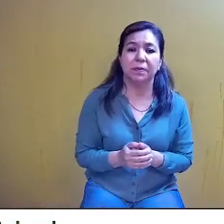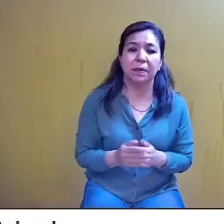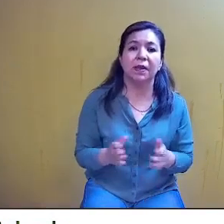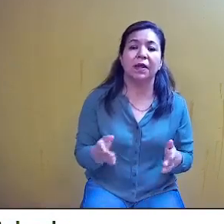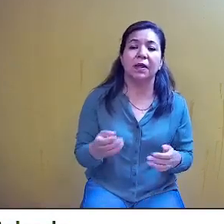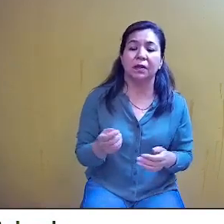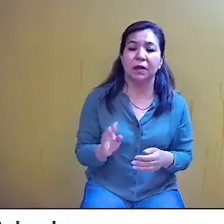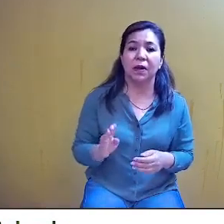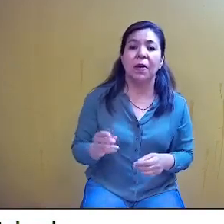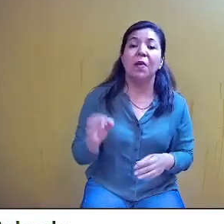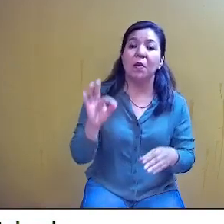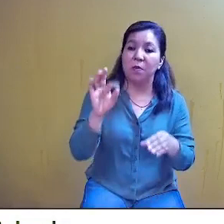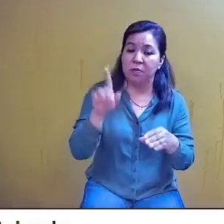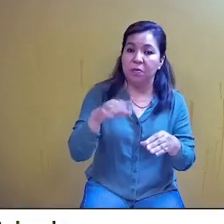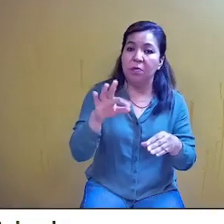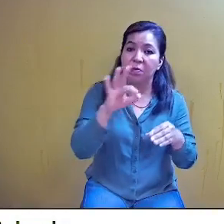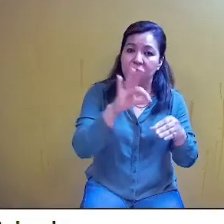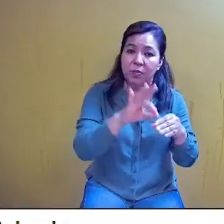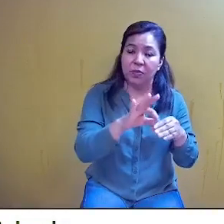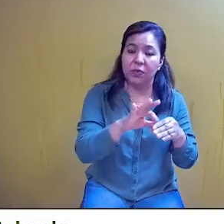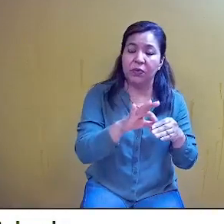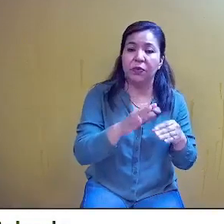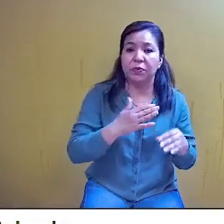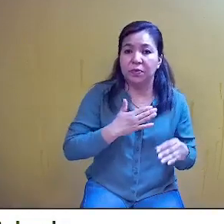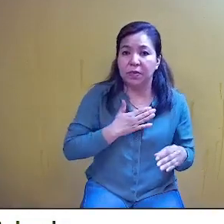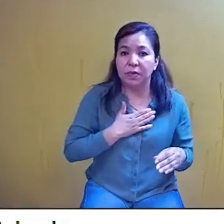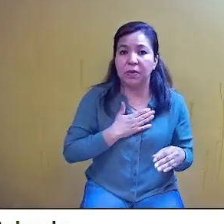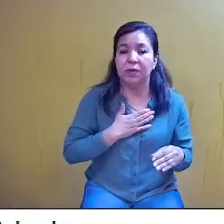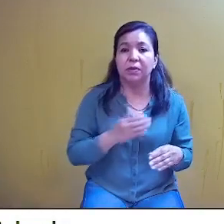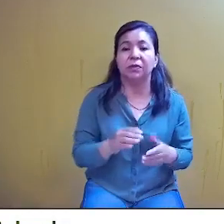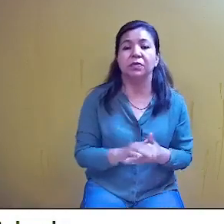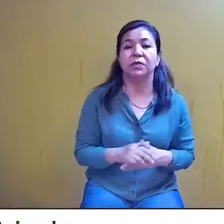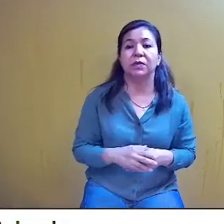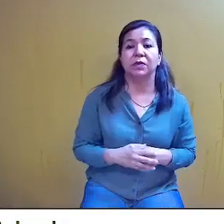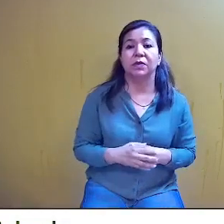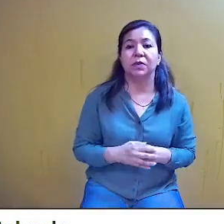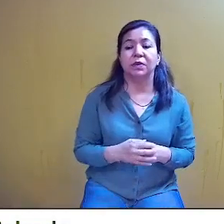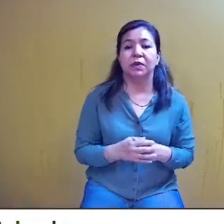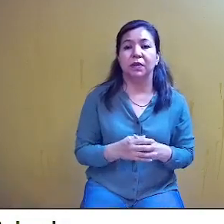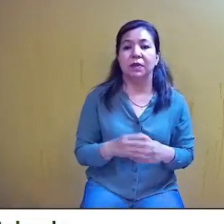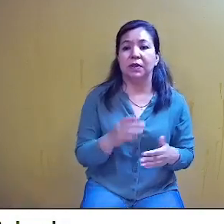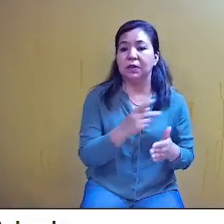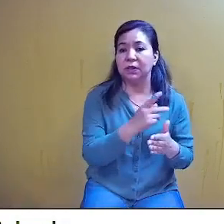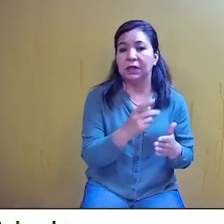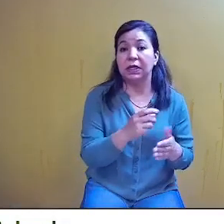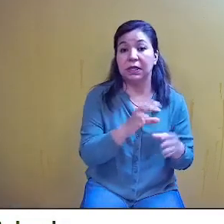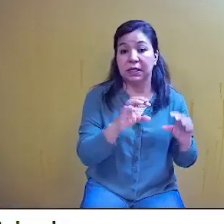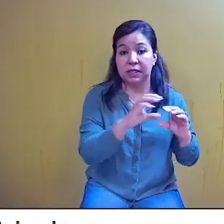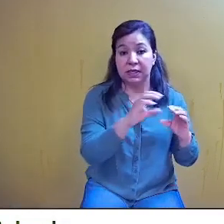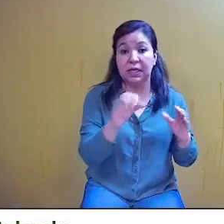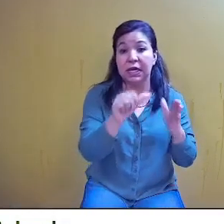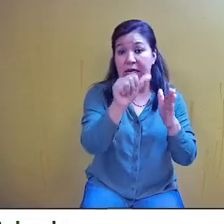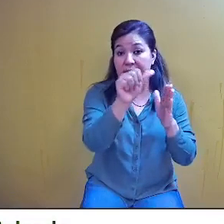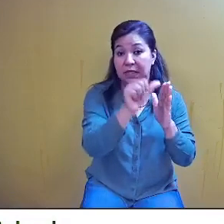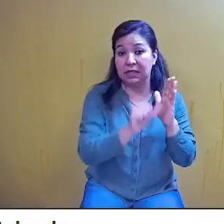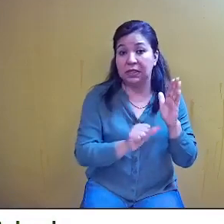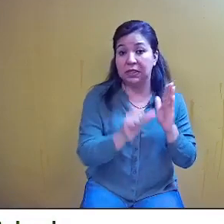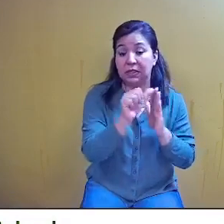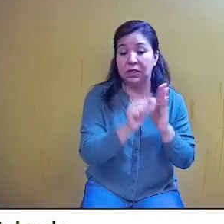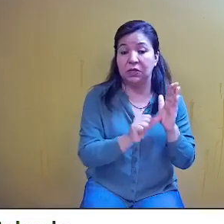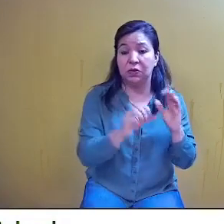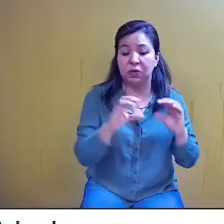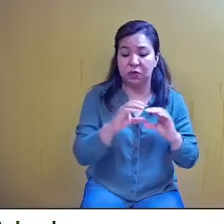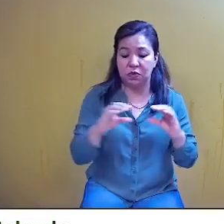siguiente voto particular, ello con fundamento en lo dispuesto en el artículo 17,